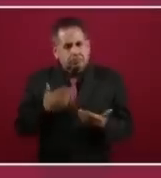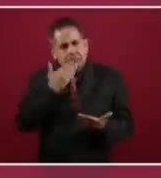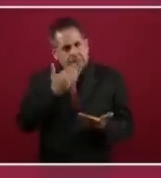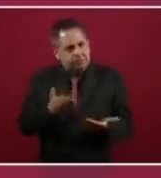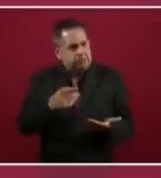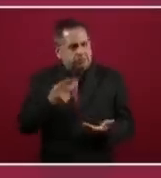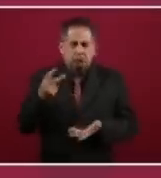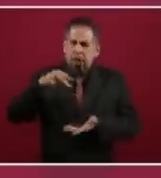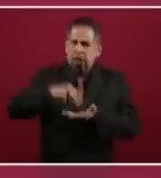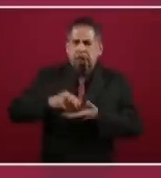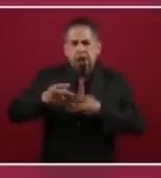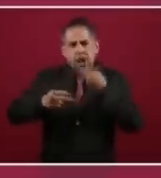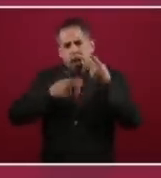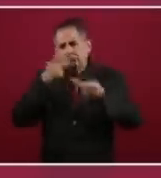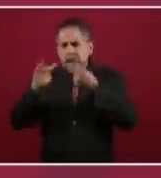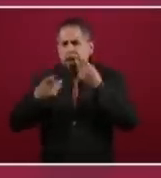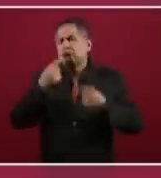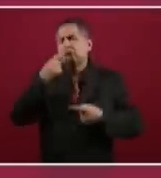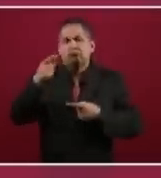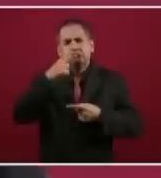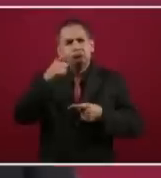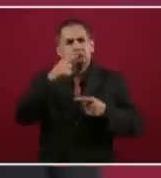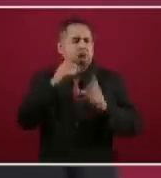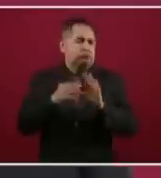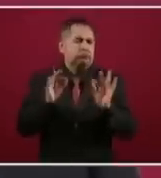permitido, pero